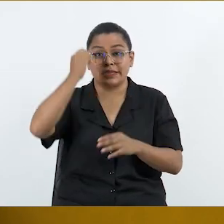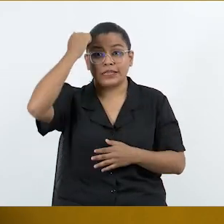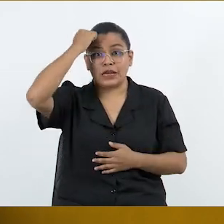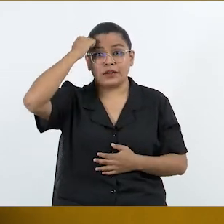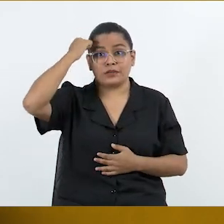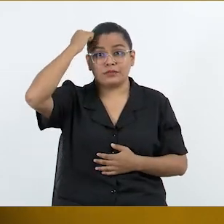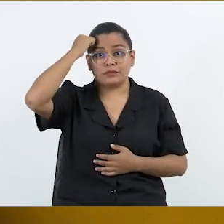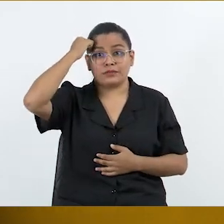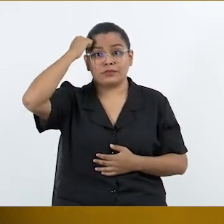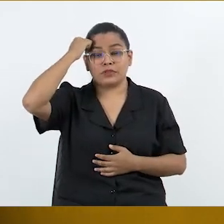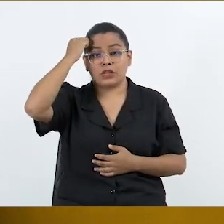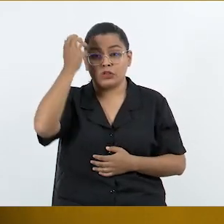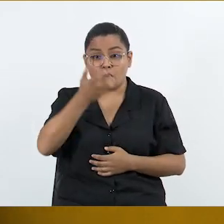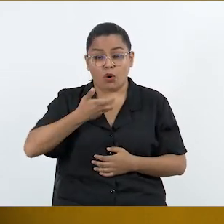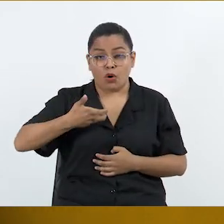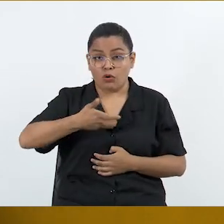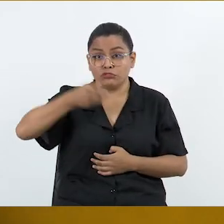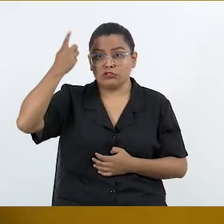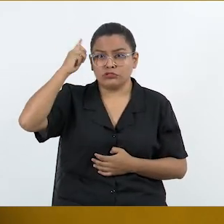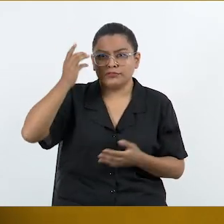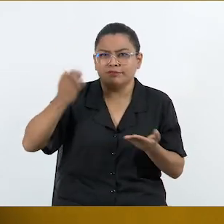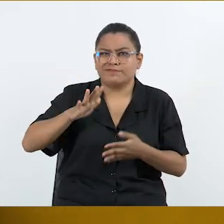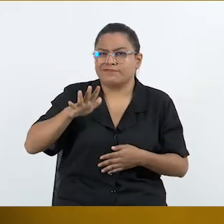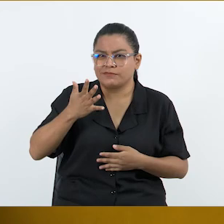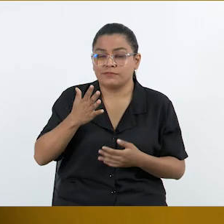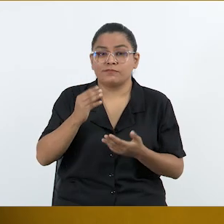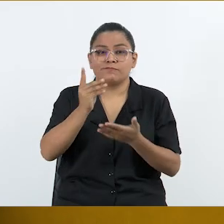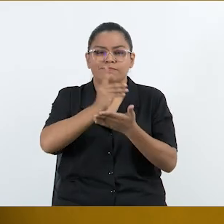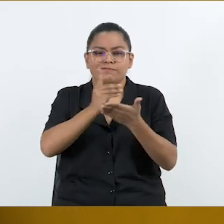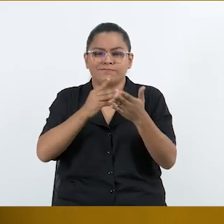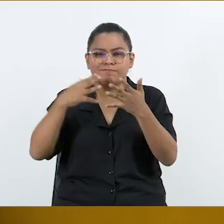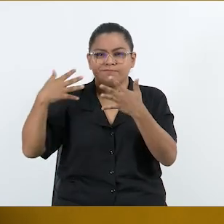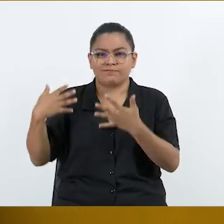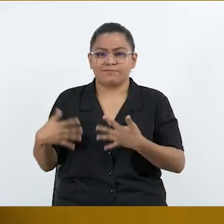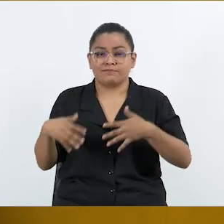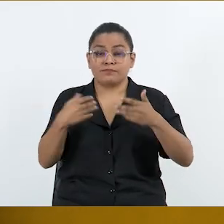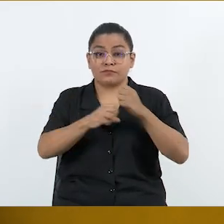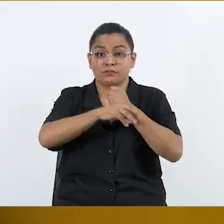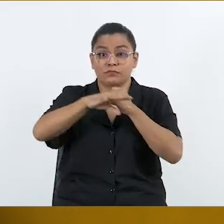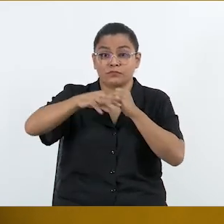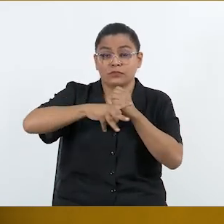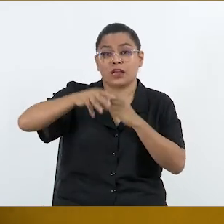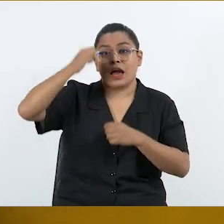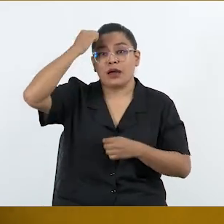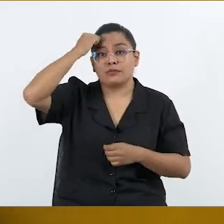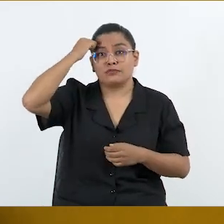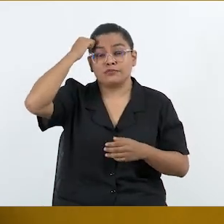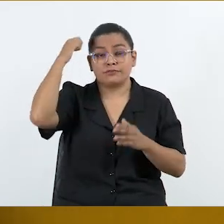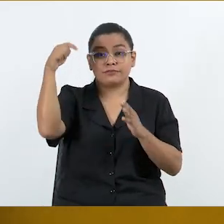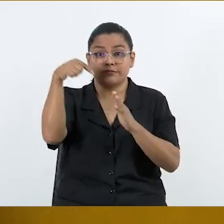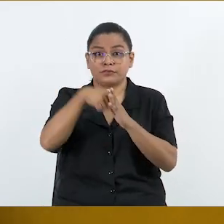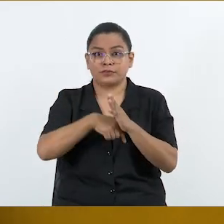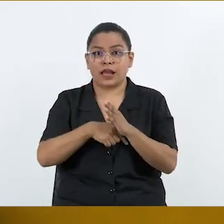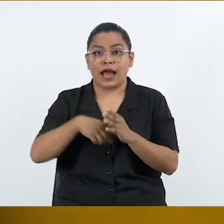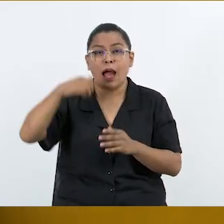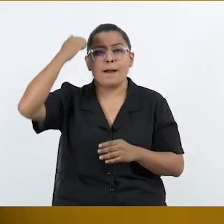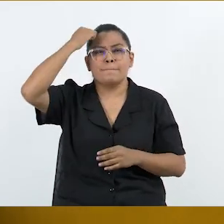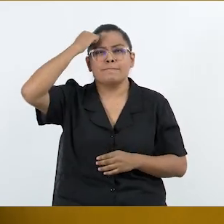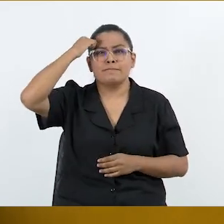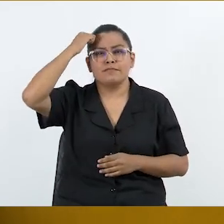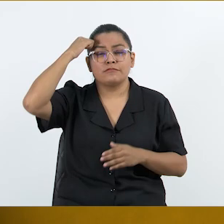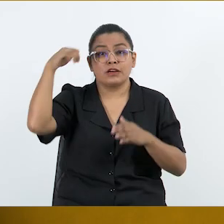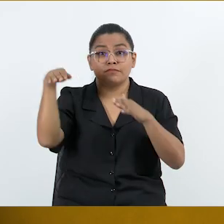aprender. El desafío para todo educador es diseñar actividades que propicien el aprendizaje profundo.